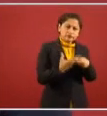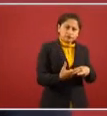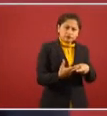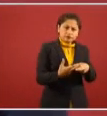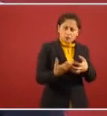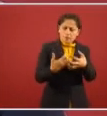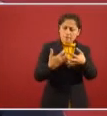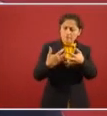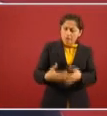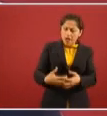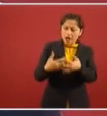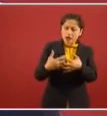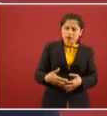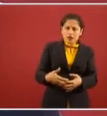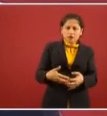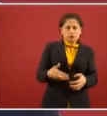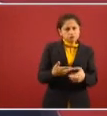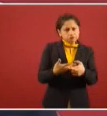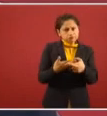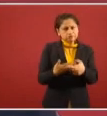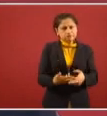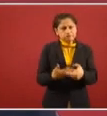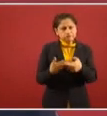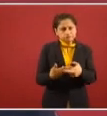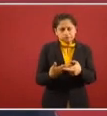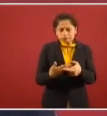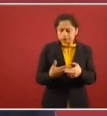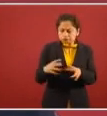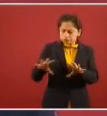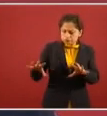para atender a enfermos.